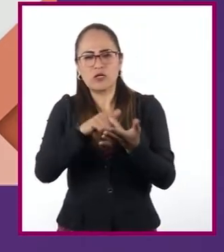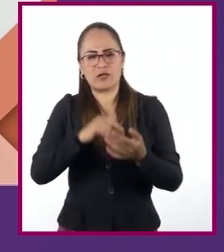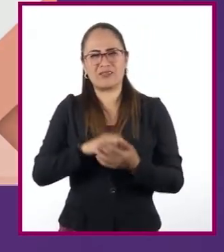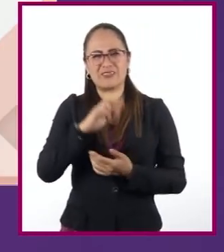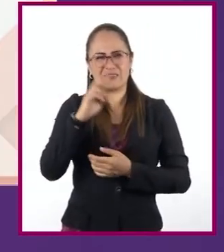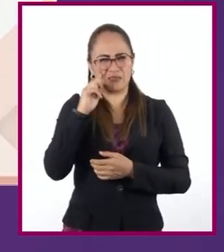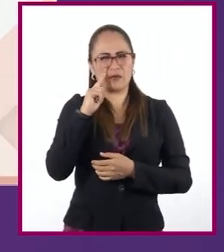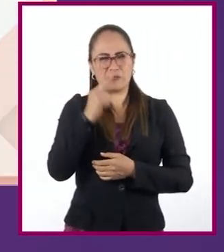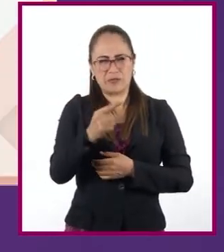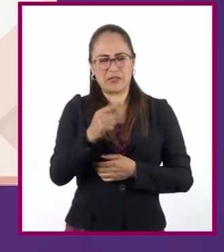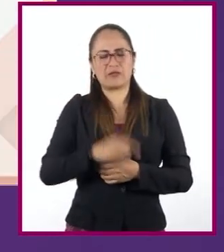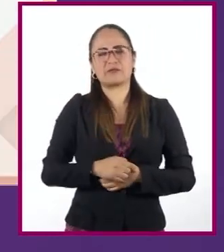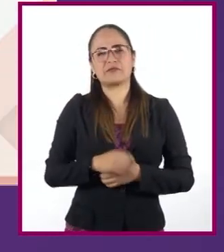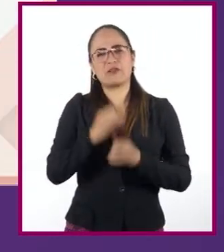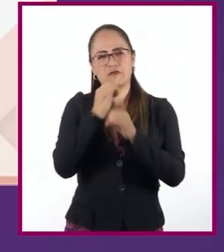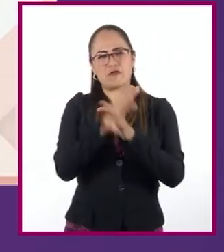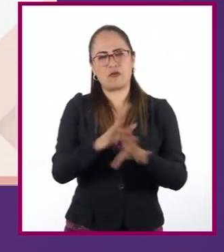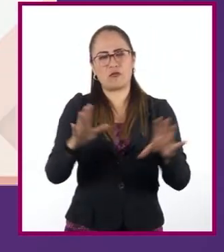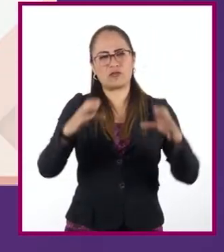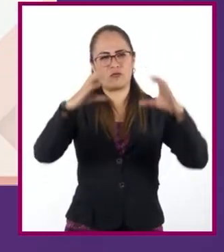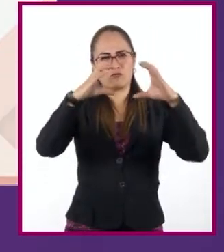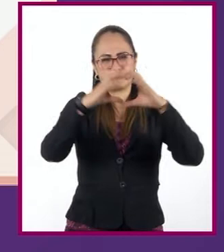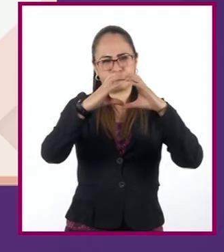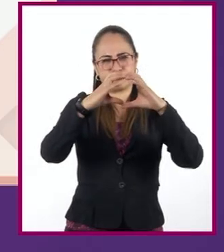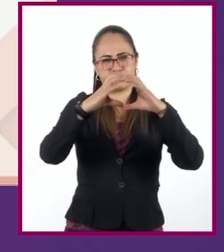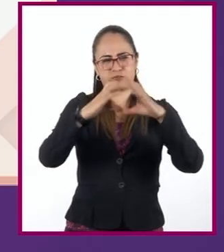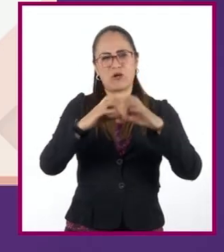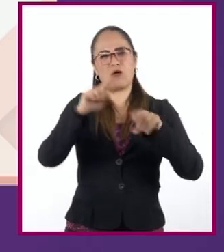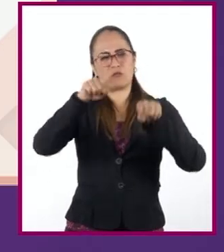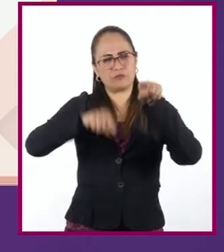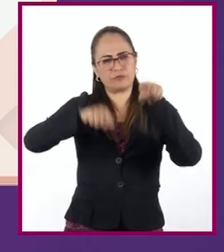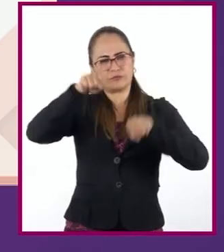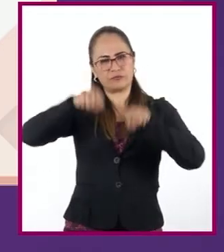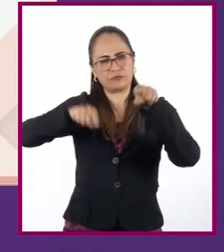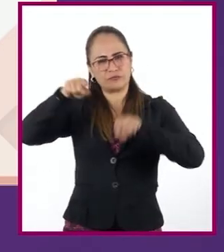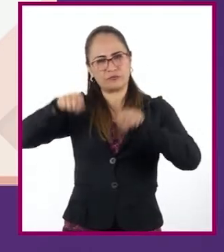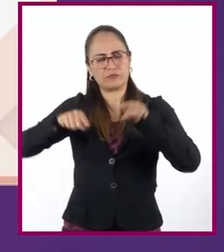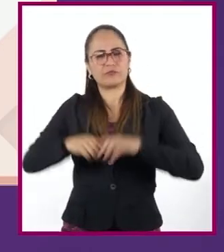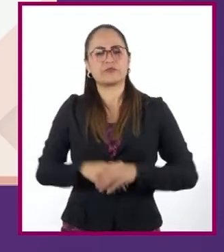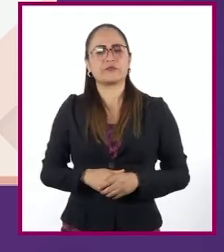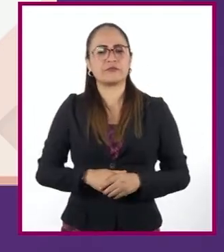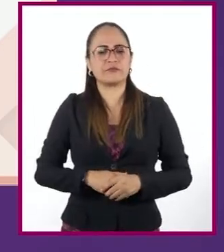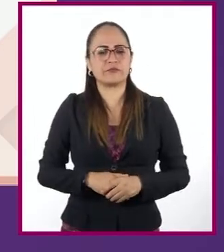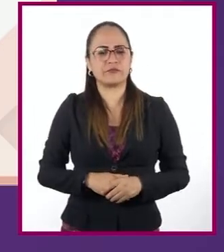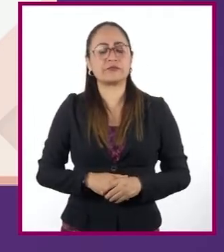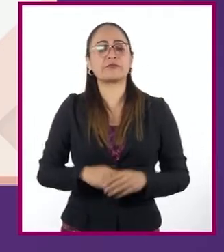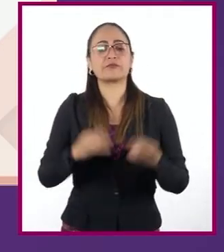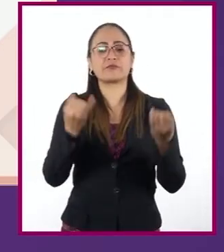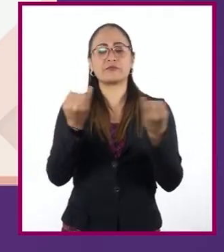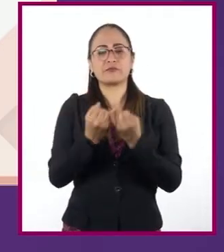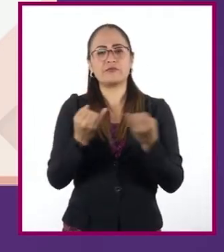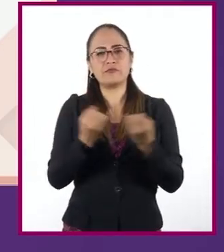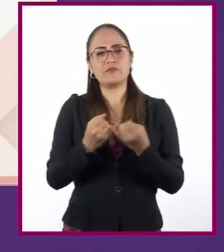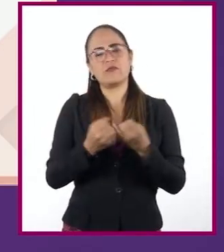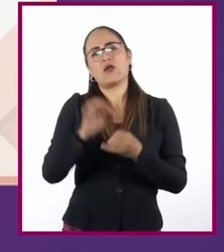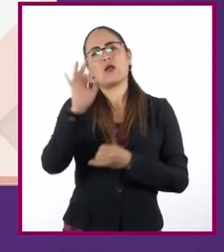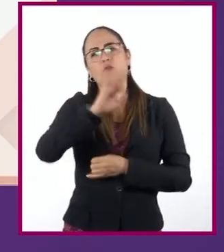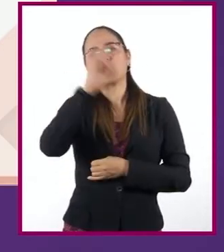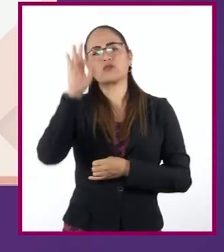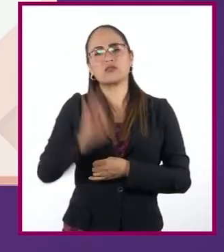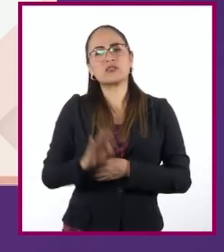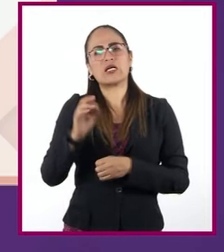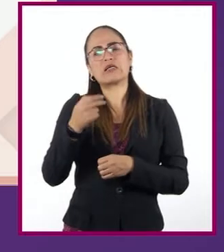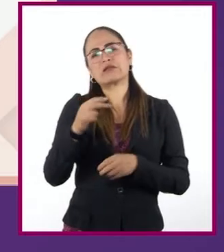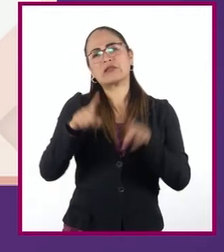algunos de estos datos se presentan por medio de gráficas circulares o de pastel, y también incluyen los porcentajes de acuerdo con el